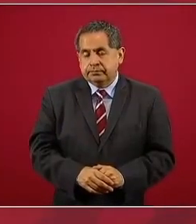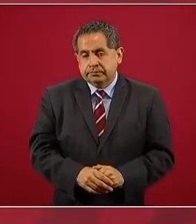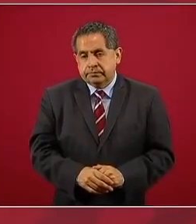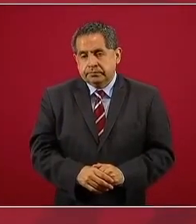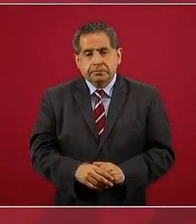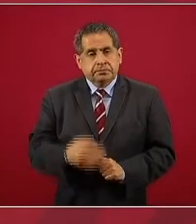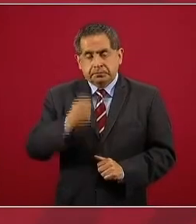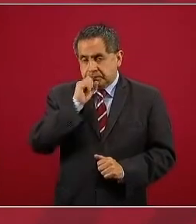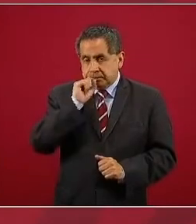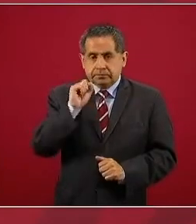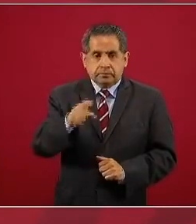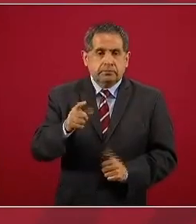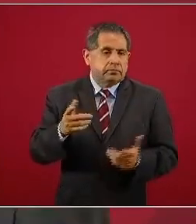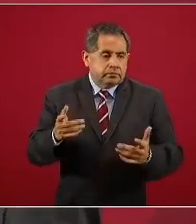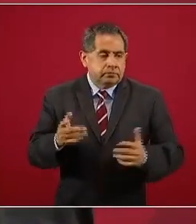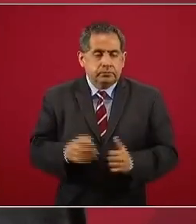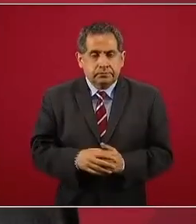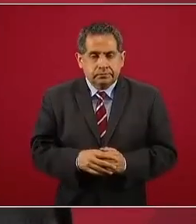Y al mismo tiempo,